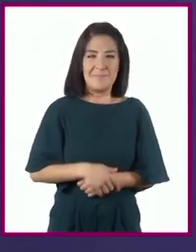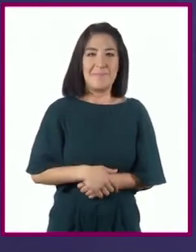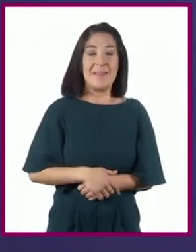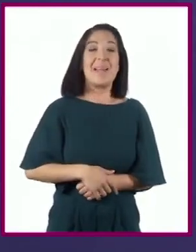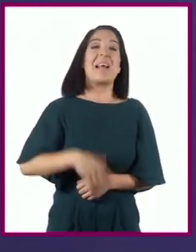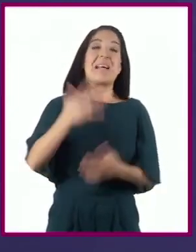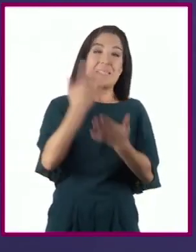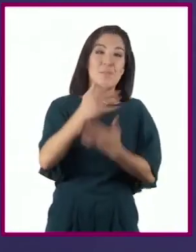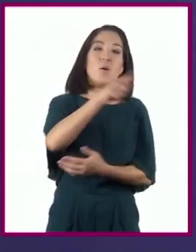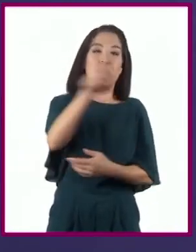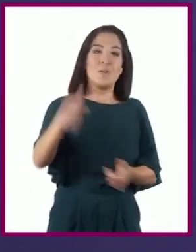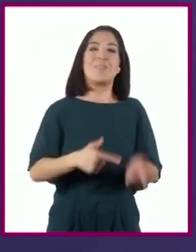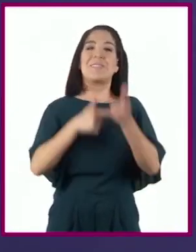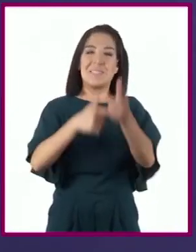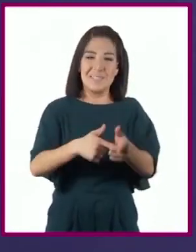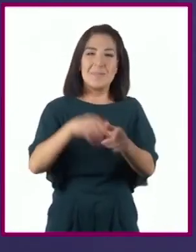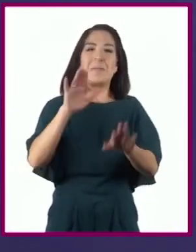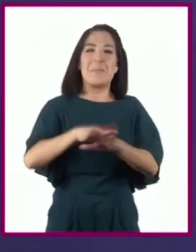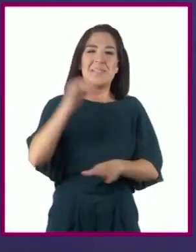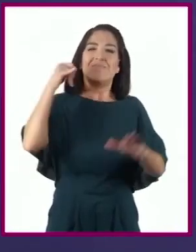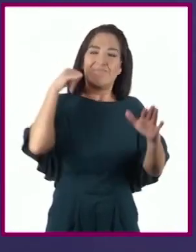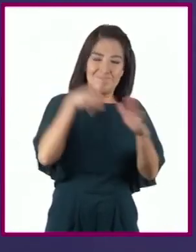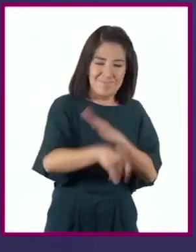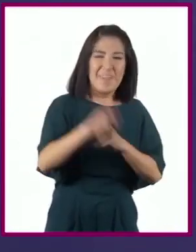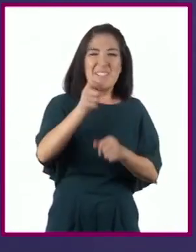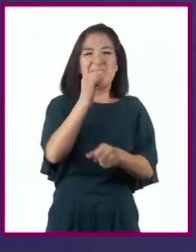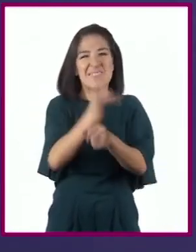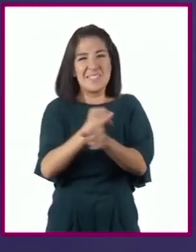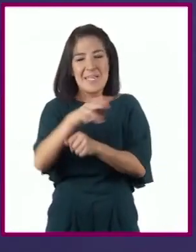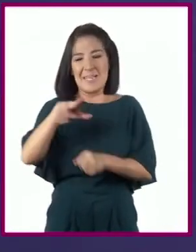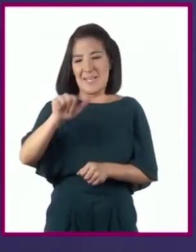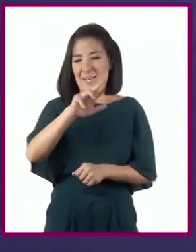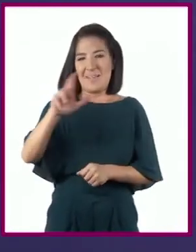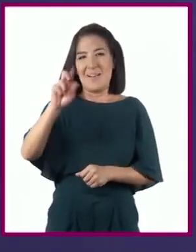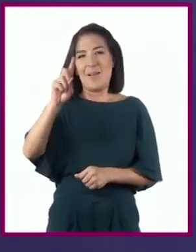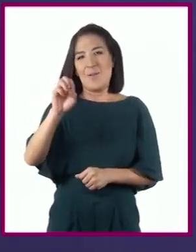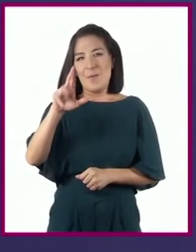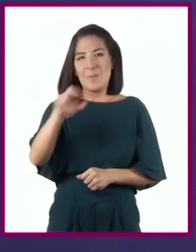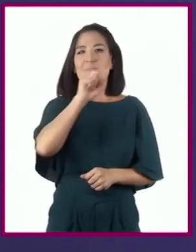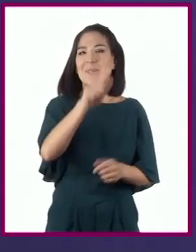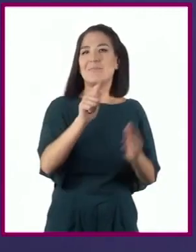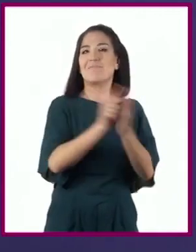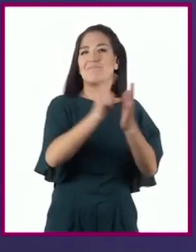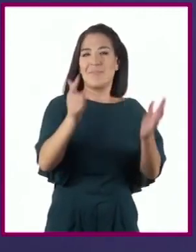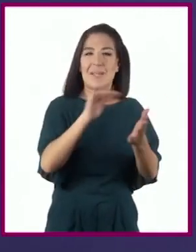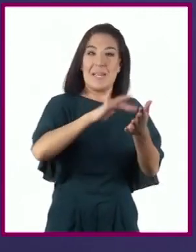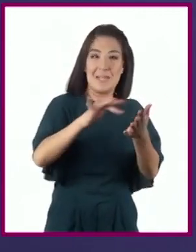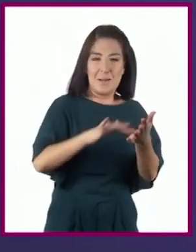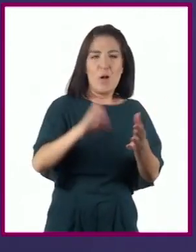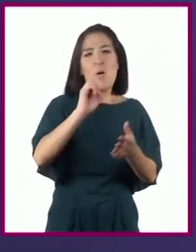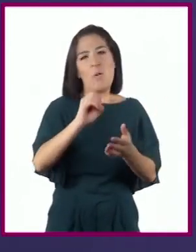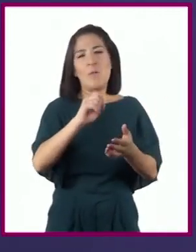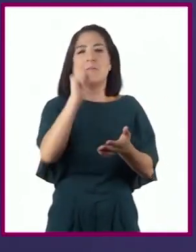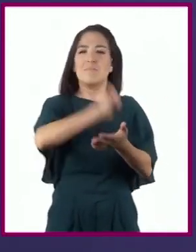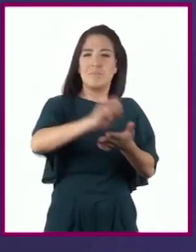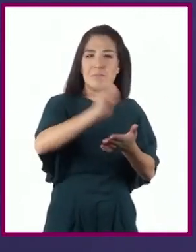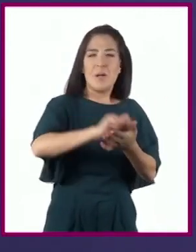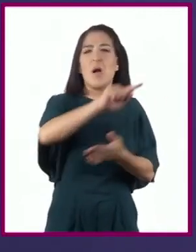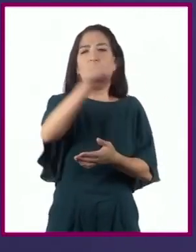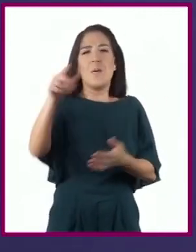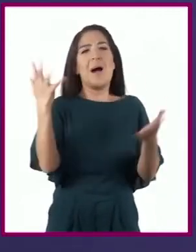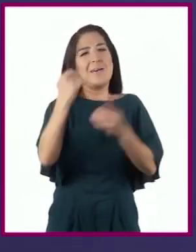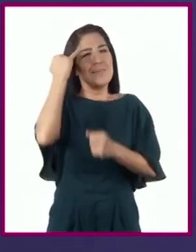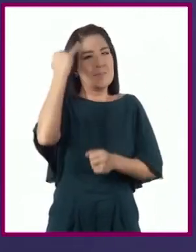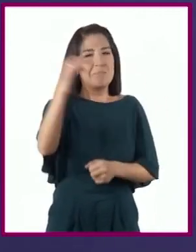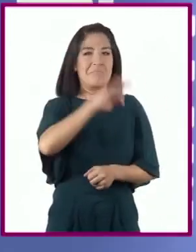Esperamos que se animen a seguir explorando diversos tipos de narraciones en su lectura o en su escritura. ¿Qué historias saben que